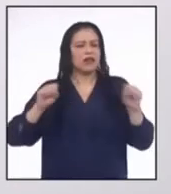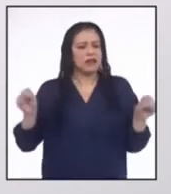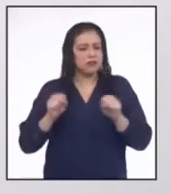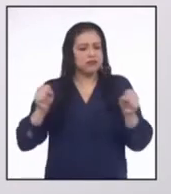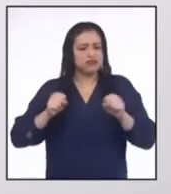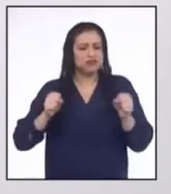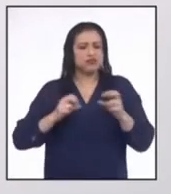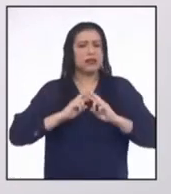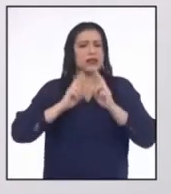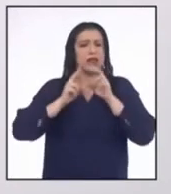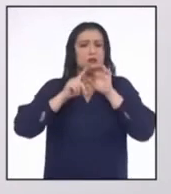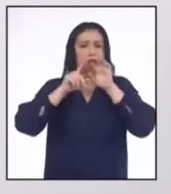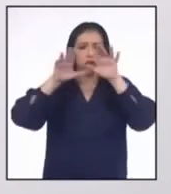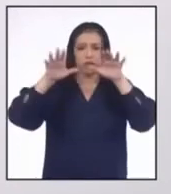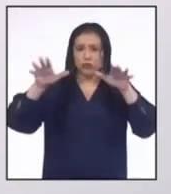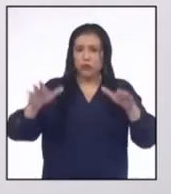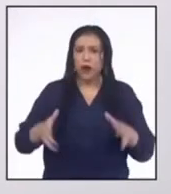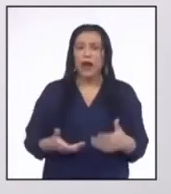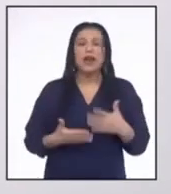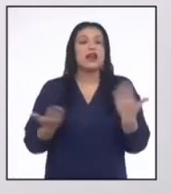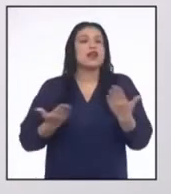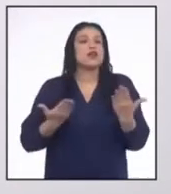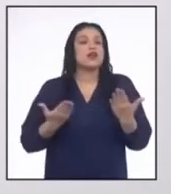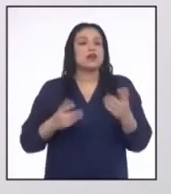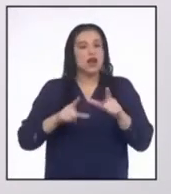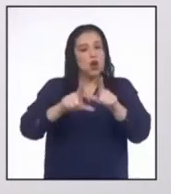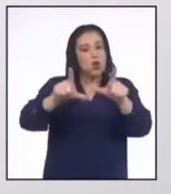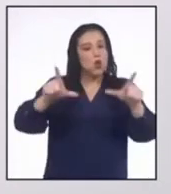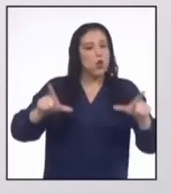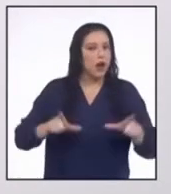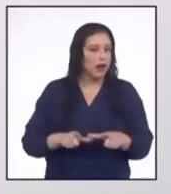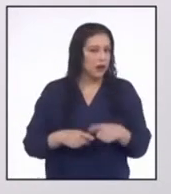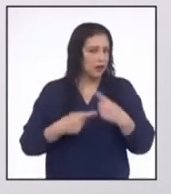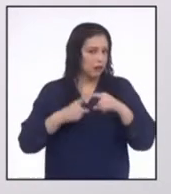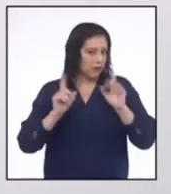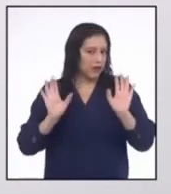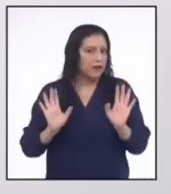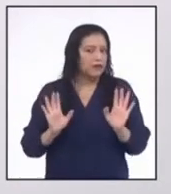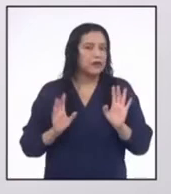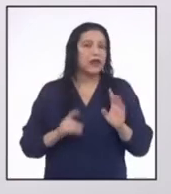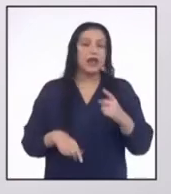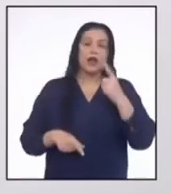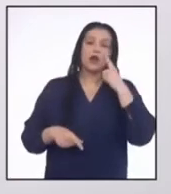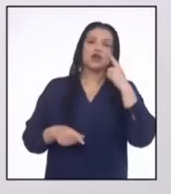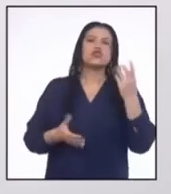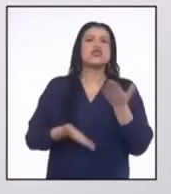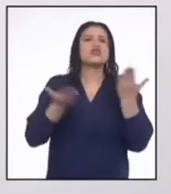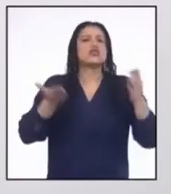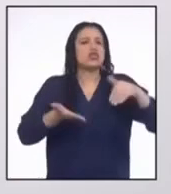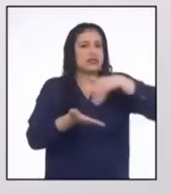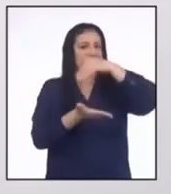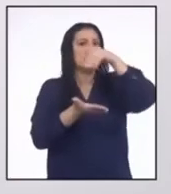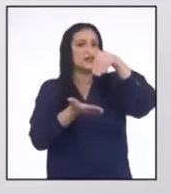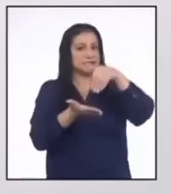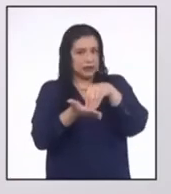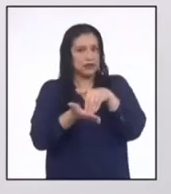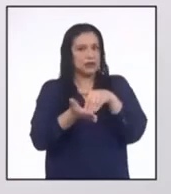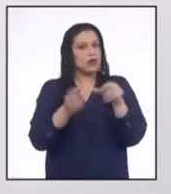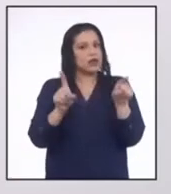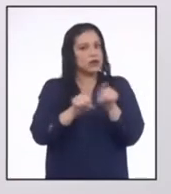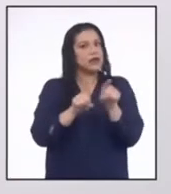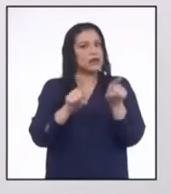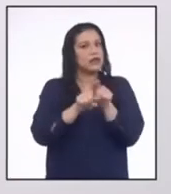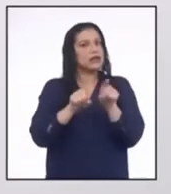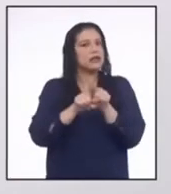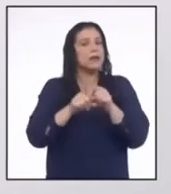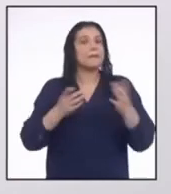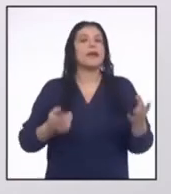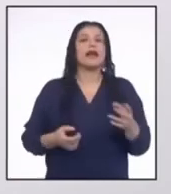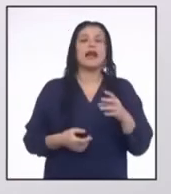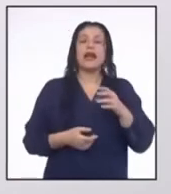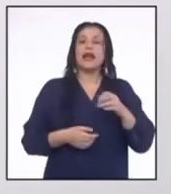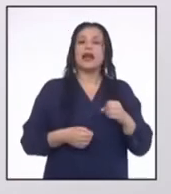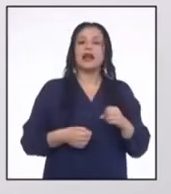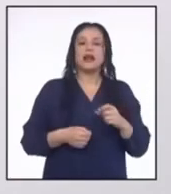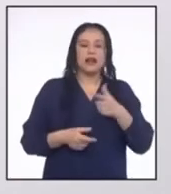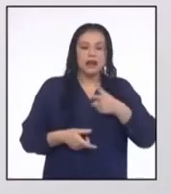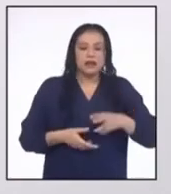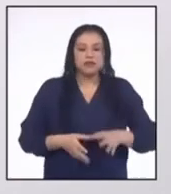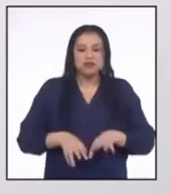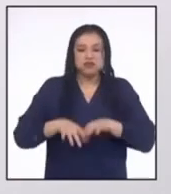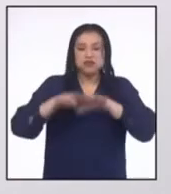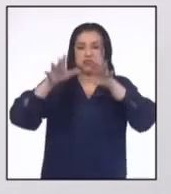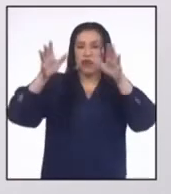naturales como los sismos en un determinado lugar, conociendo el epicentro, así como el fenómeno El Niño y